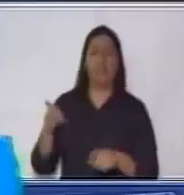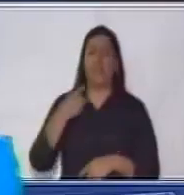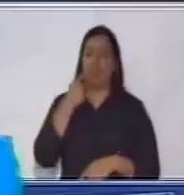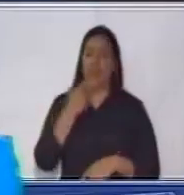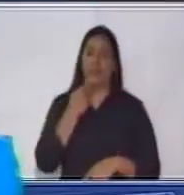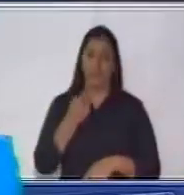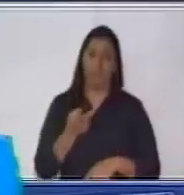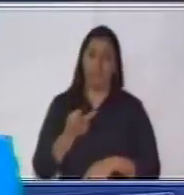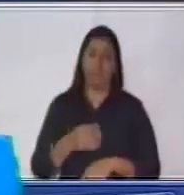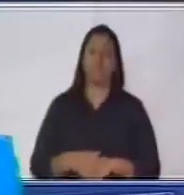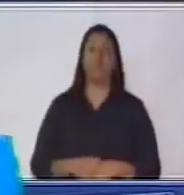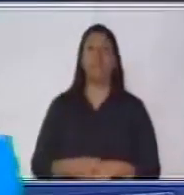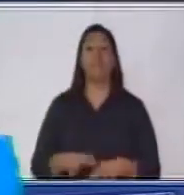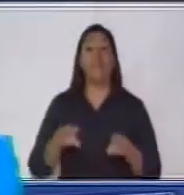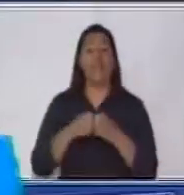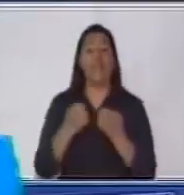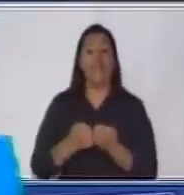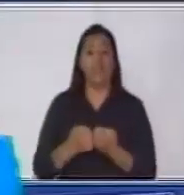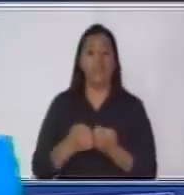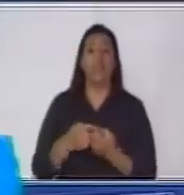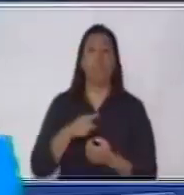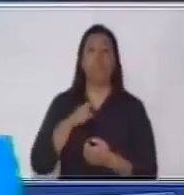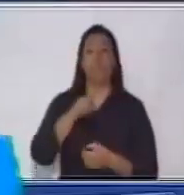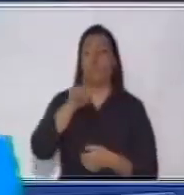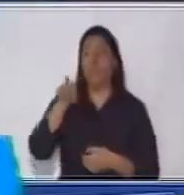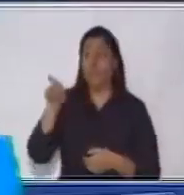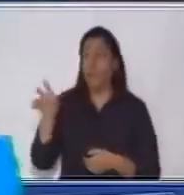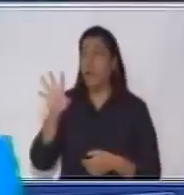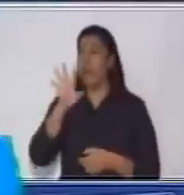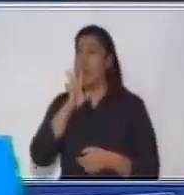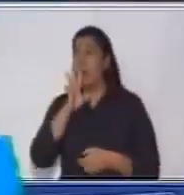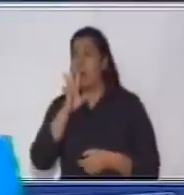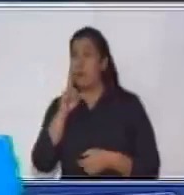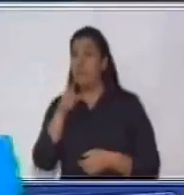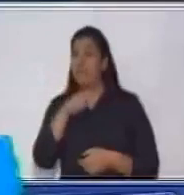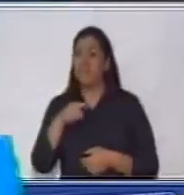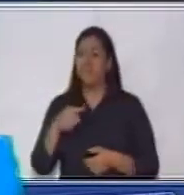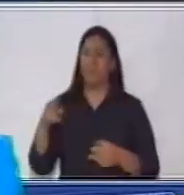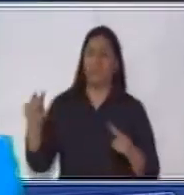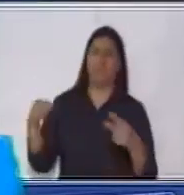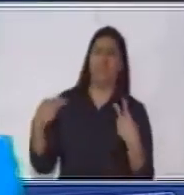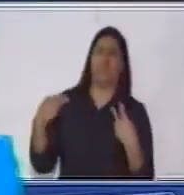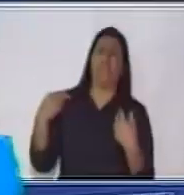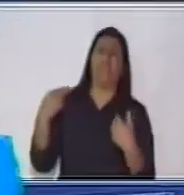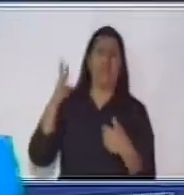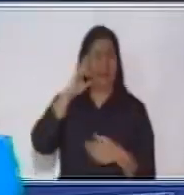más, cuando estés hablando, aunque pienses que te van a errar o que vas a sonar raro,